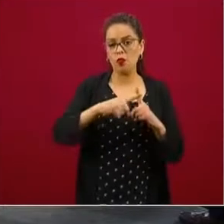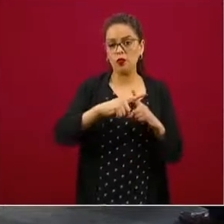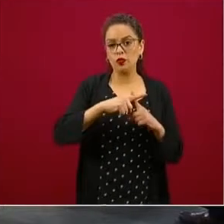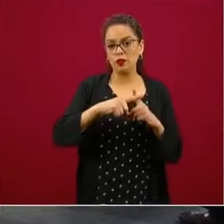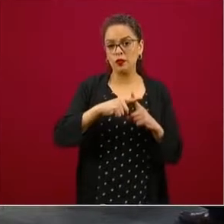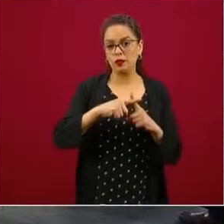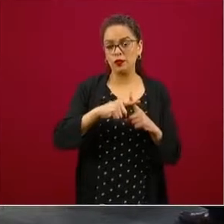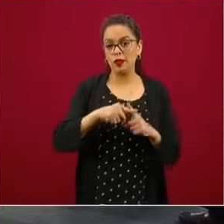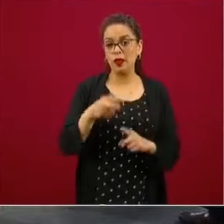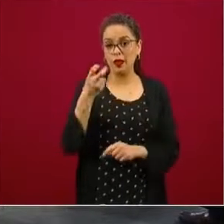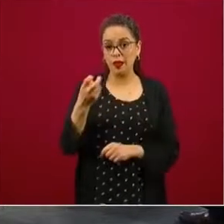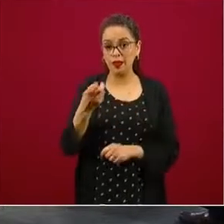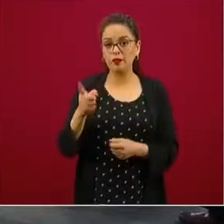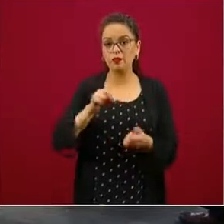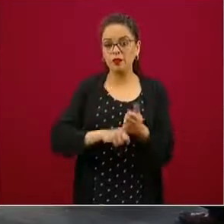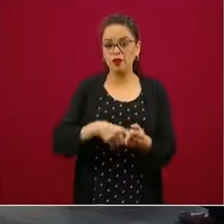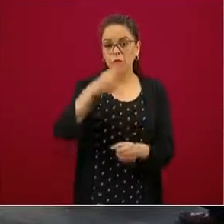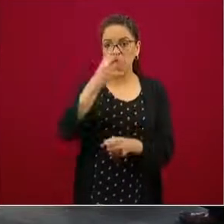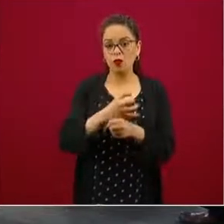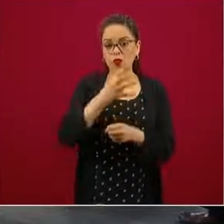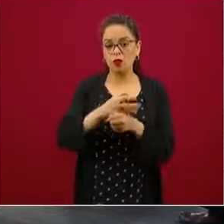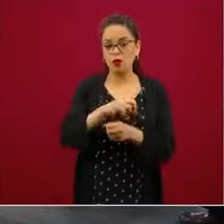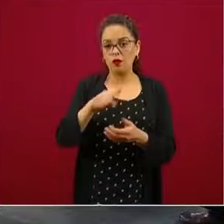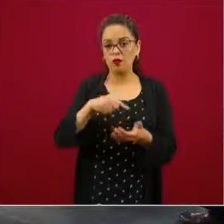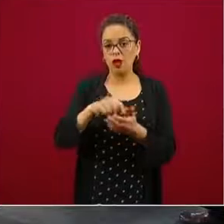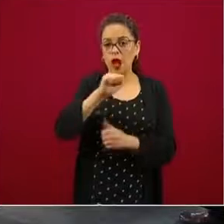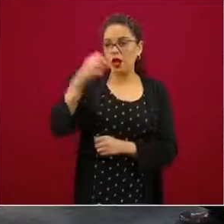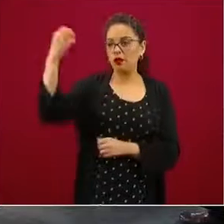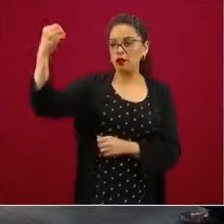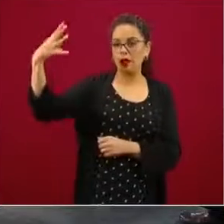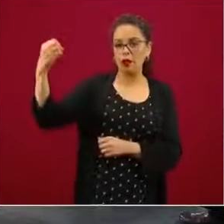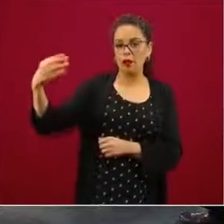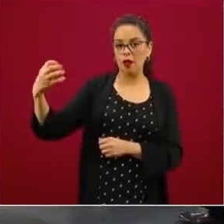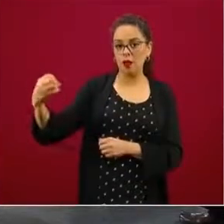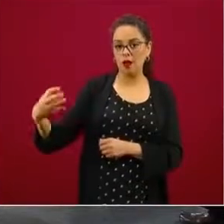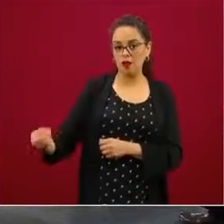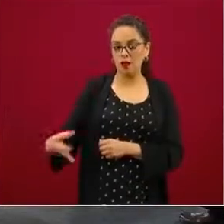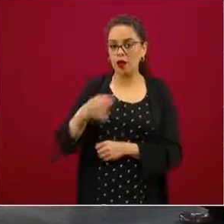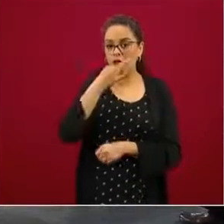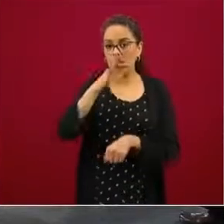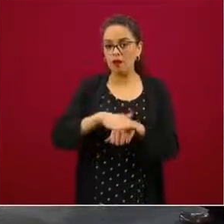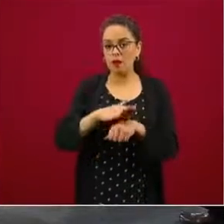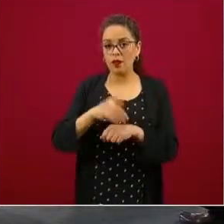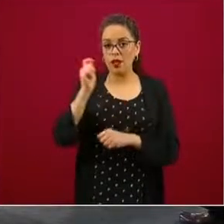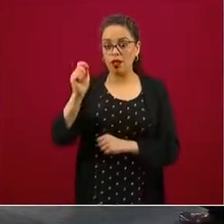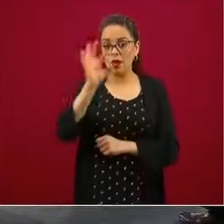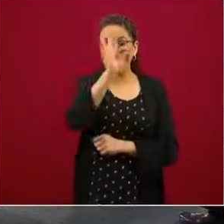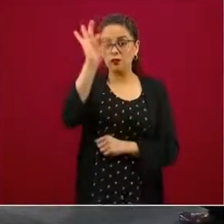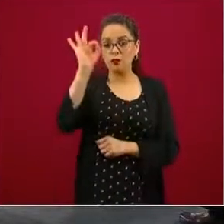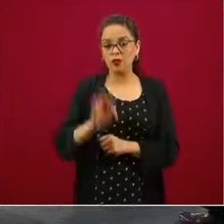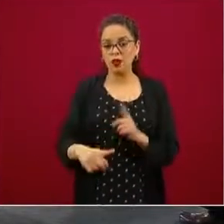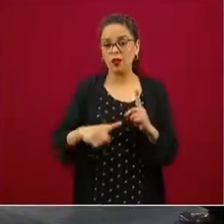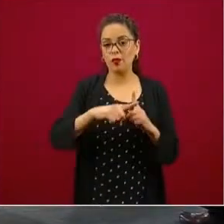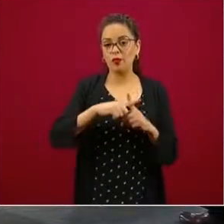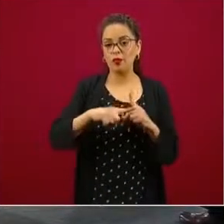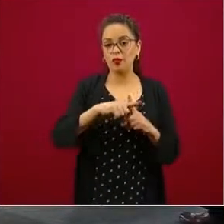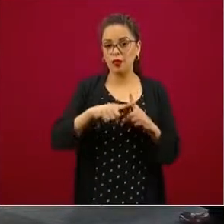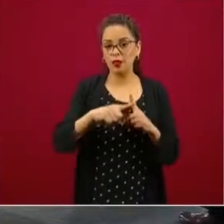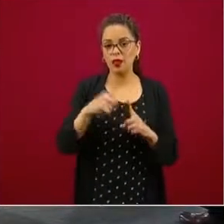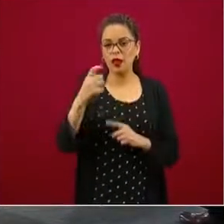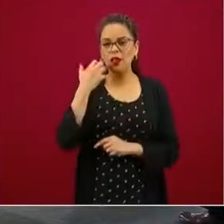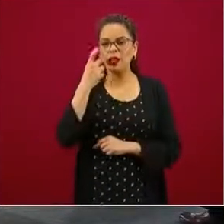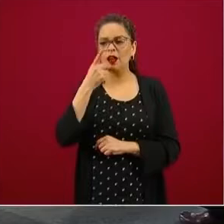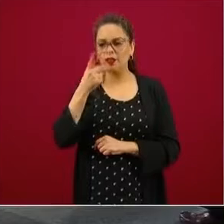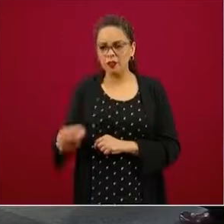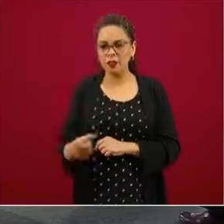del semáforo. El semáforo tiene, esto ya lo hemos presentado como uno de los indicadores, el porcentaje de positividad. ¿Esto qué quiere decir? De cada